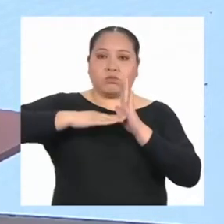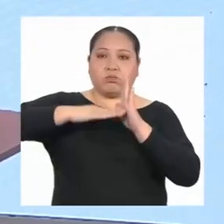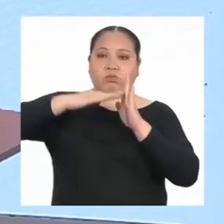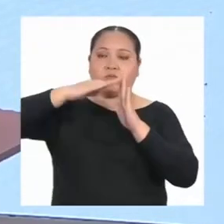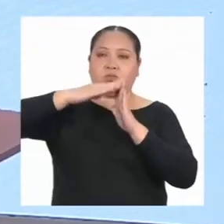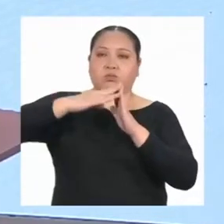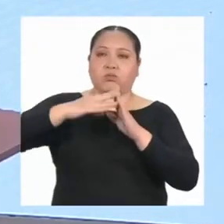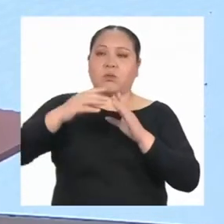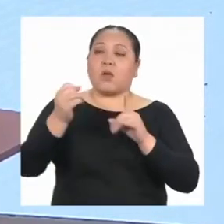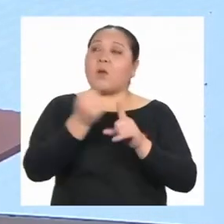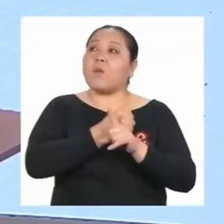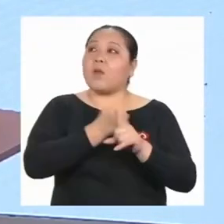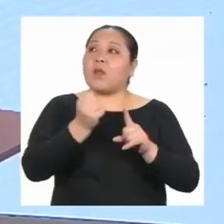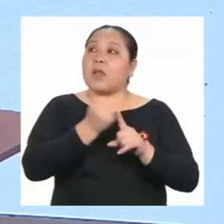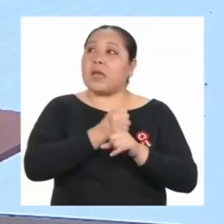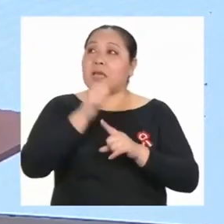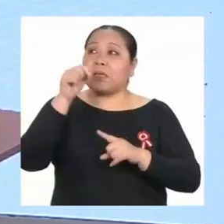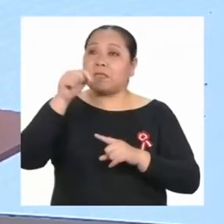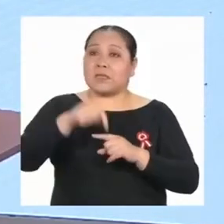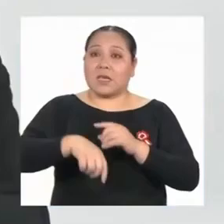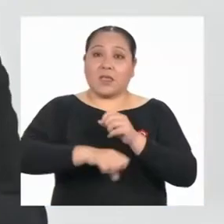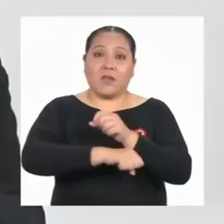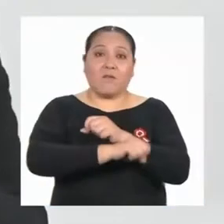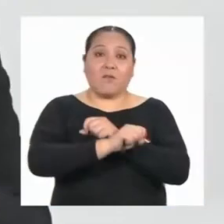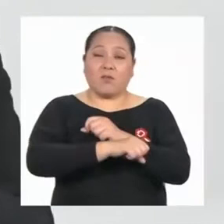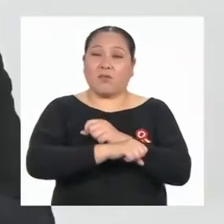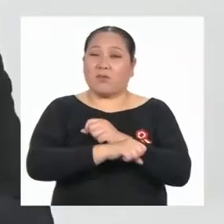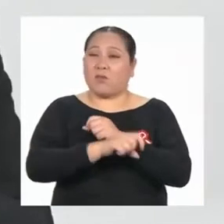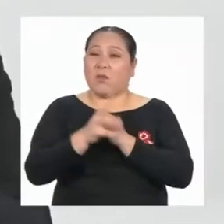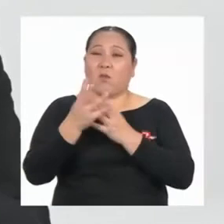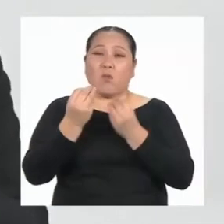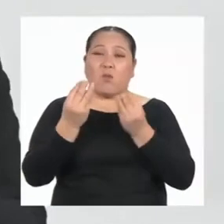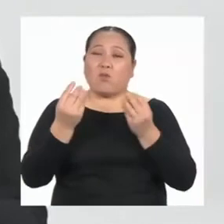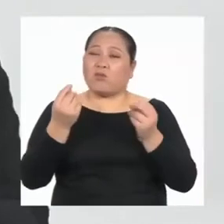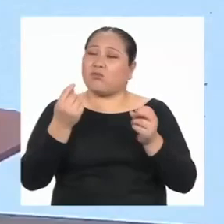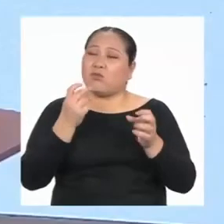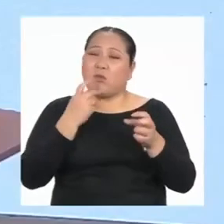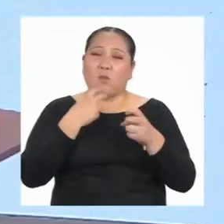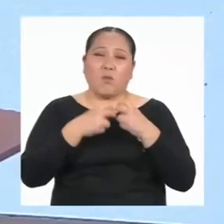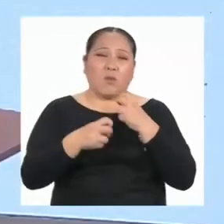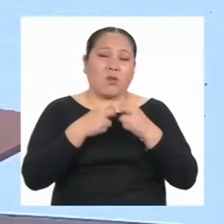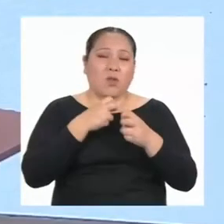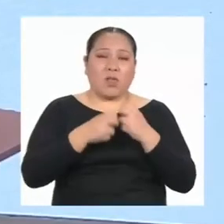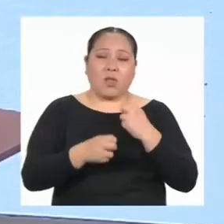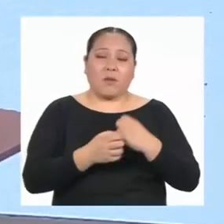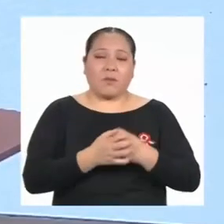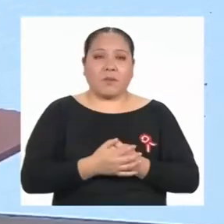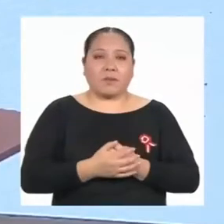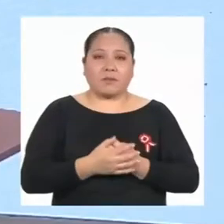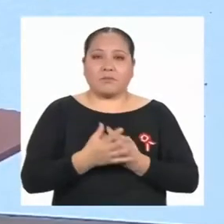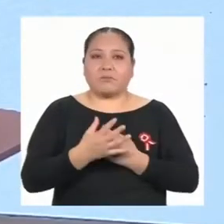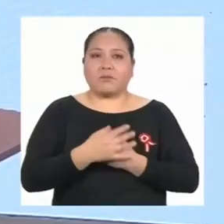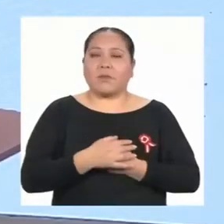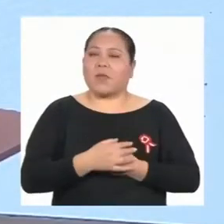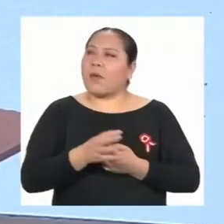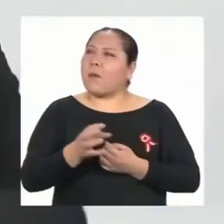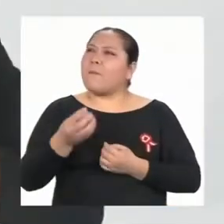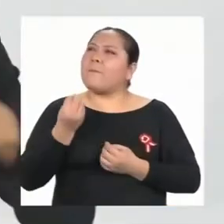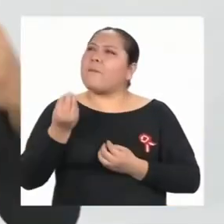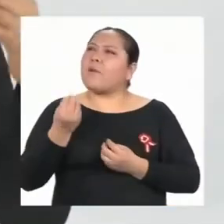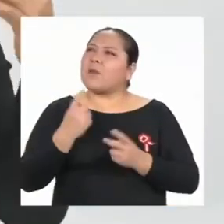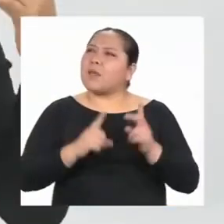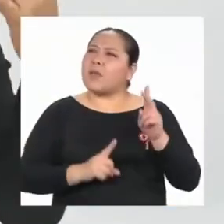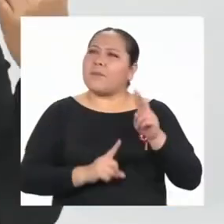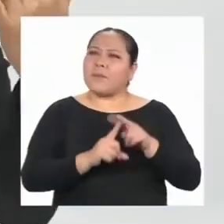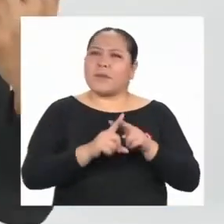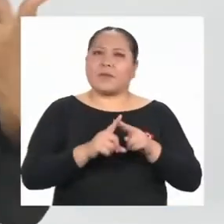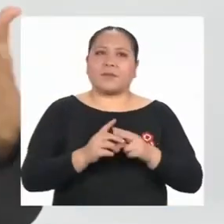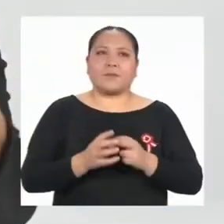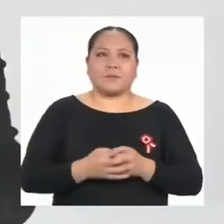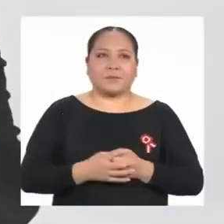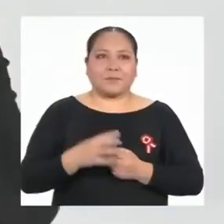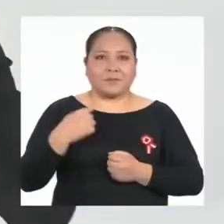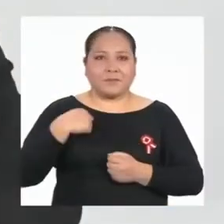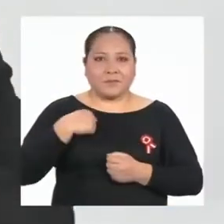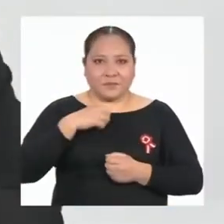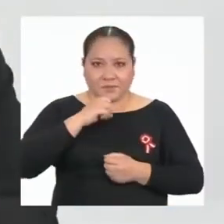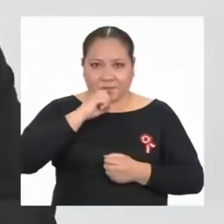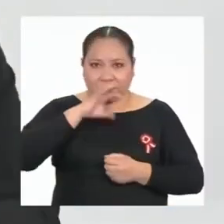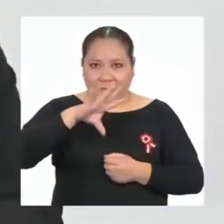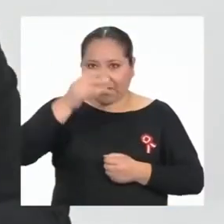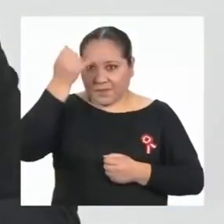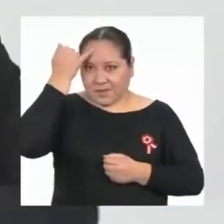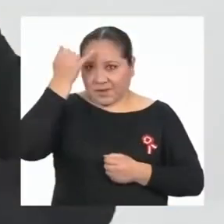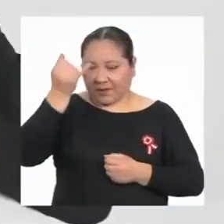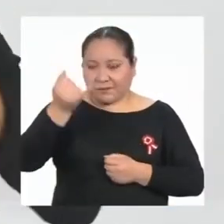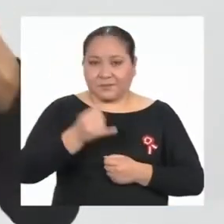mucho, profesora. Hay que desaparecerla. Pienso igual. Pero, ¿por qué existe? Te propongo